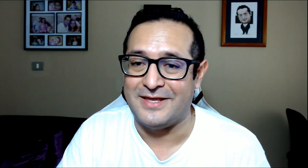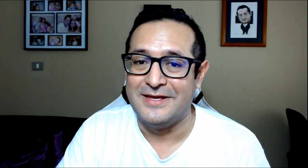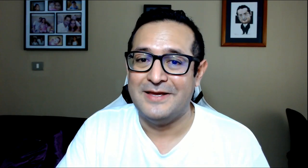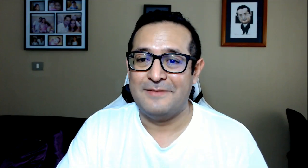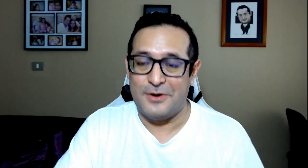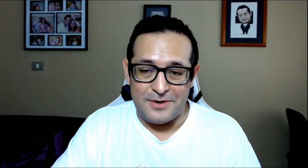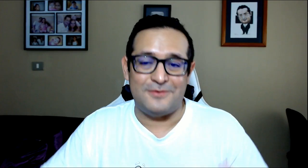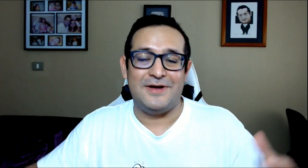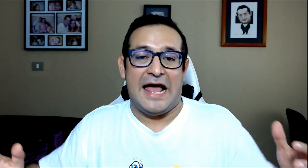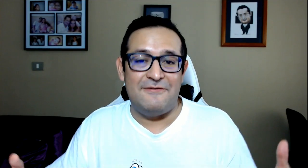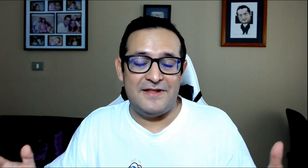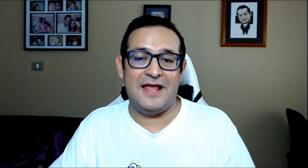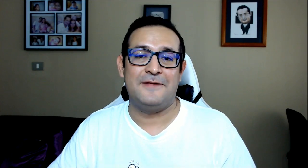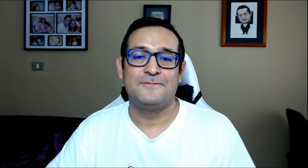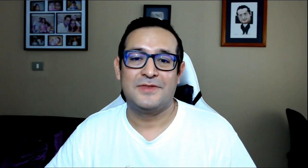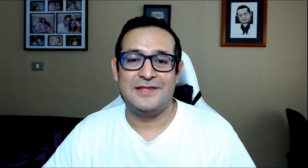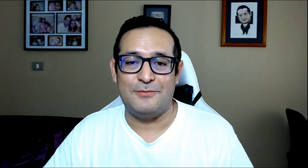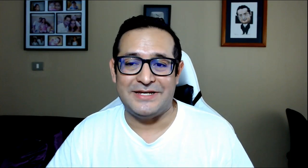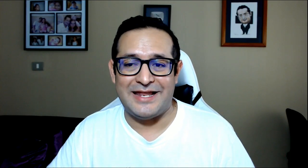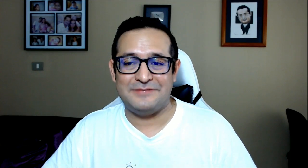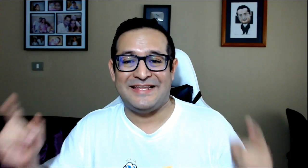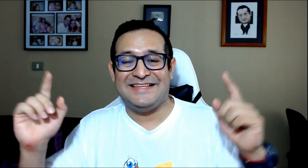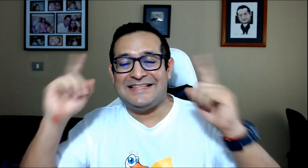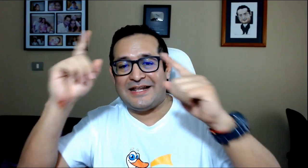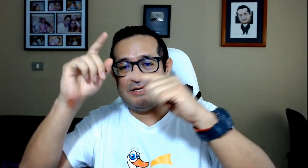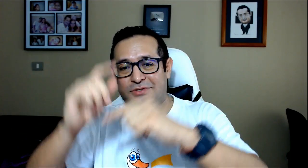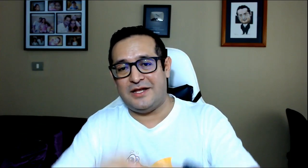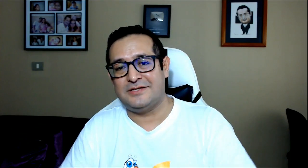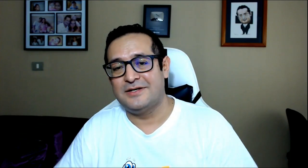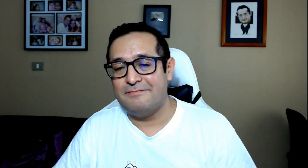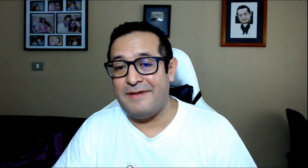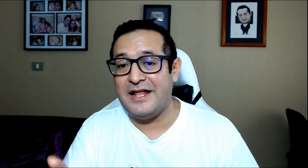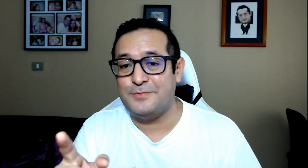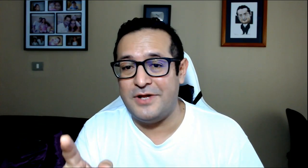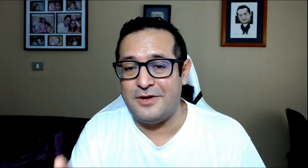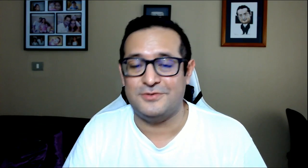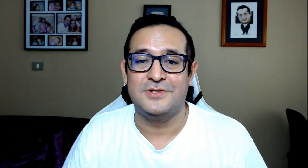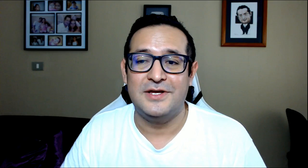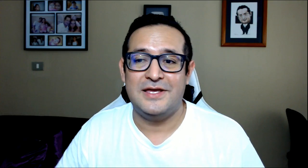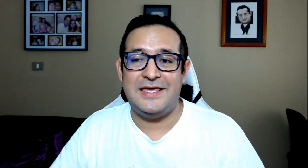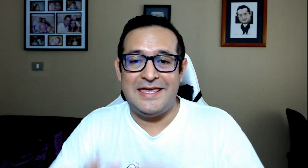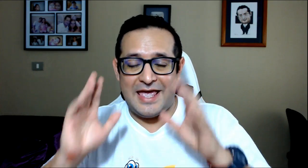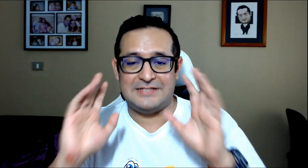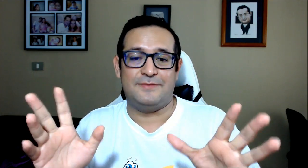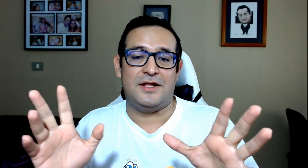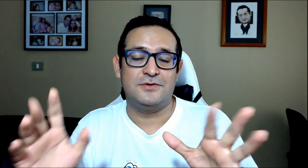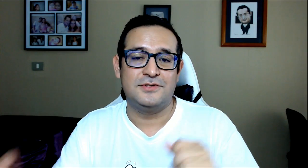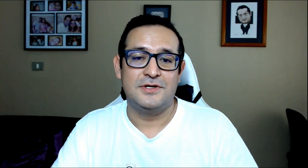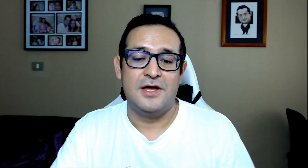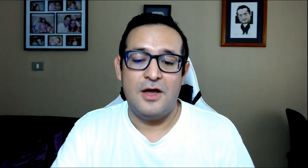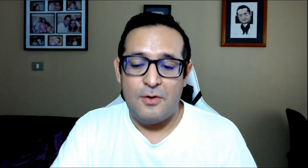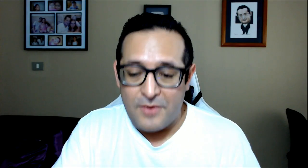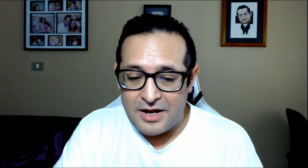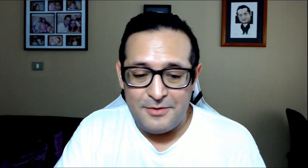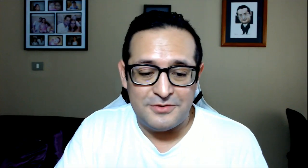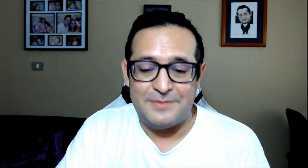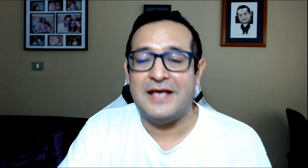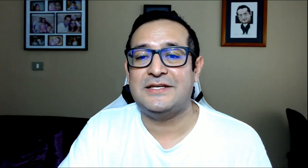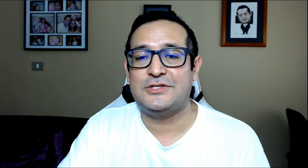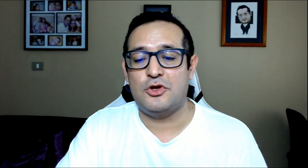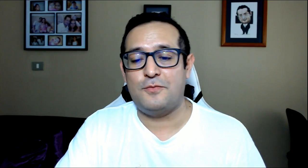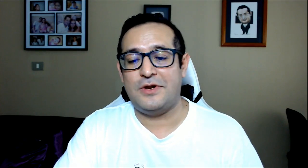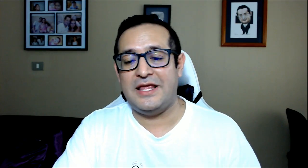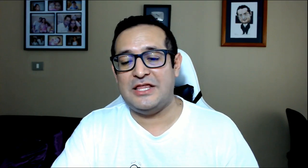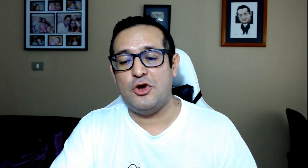exactamente pero bueno al final estamos aquí las benditas redes sociales para exponerlos y exhibirlos bueno amigos y